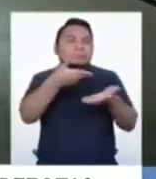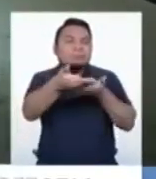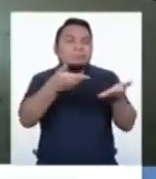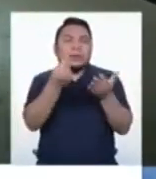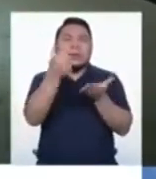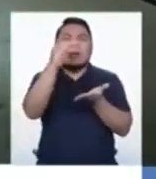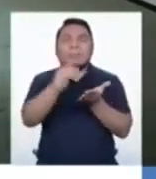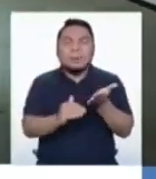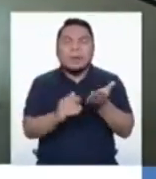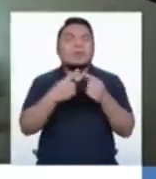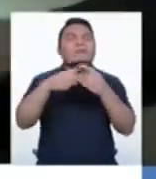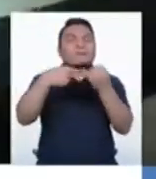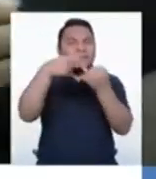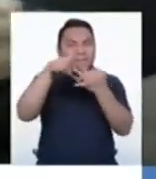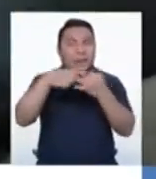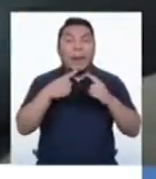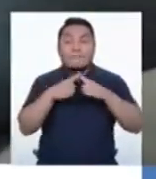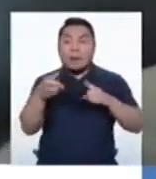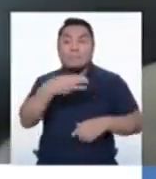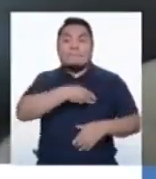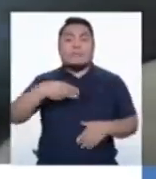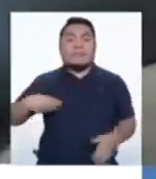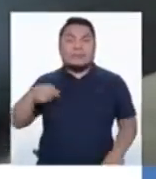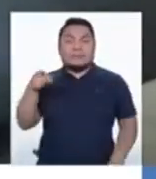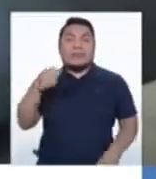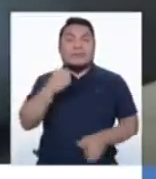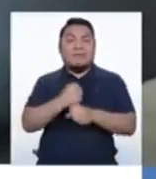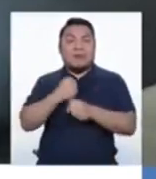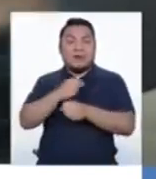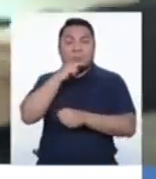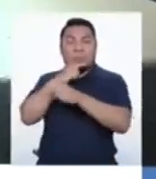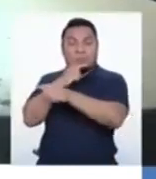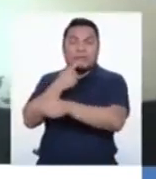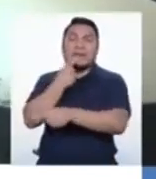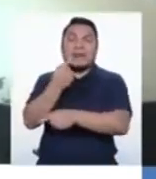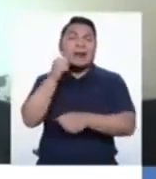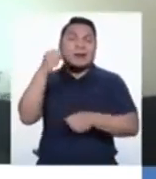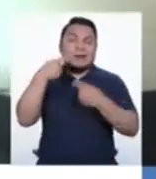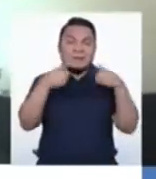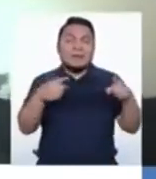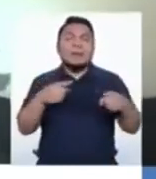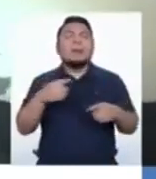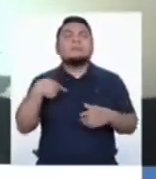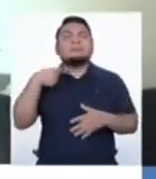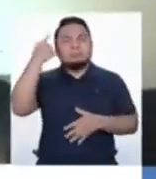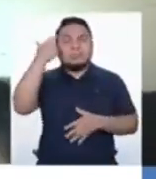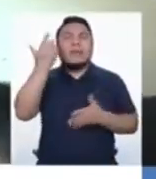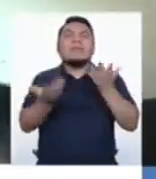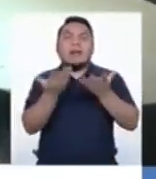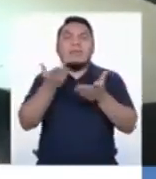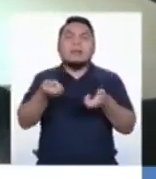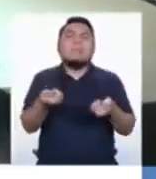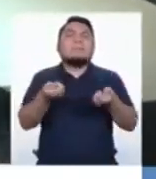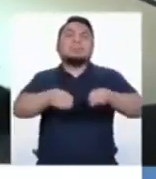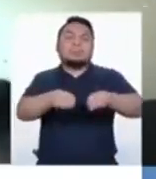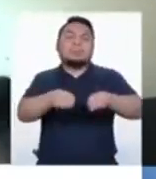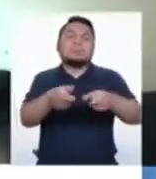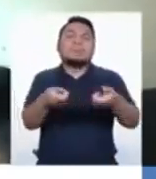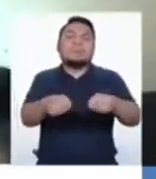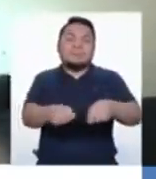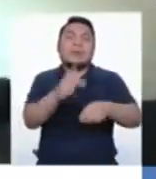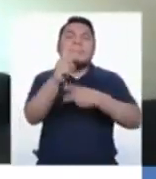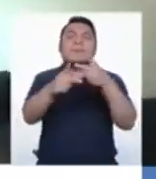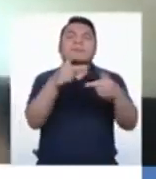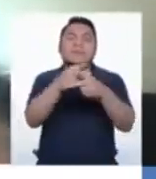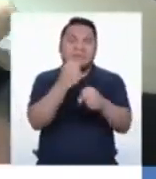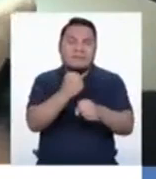la ministra ha adelantado el día de ayer y el día de hoy también lo ha manifestado, que es posible la suspensión perfecta de labores. Todos se preguntarán entonces,